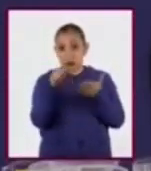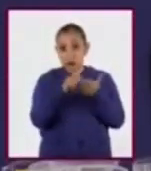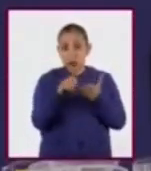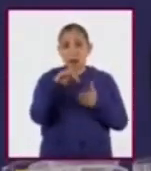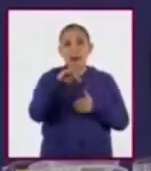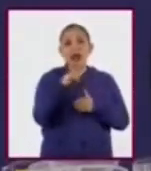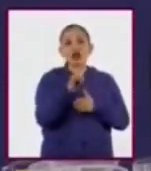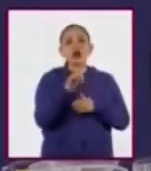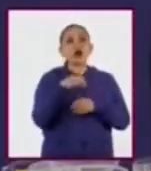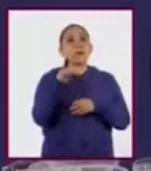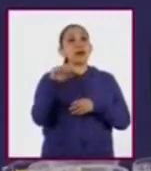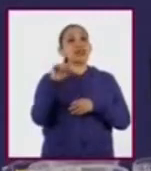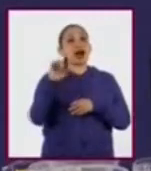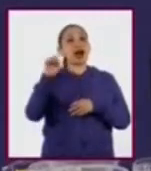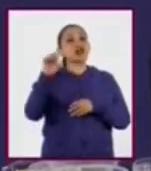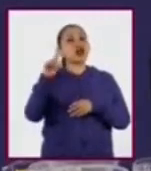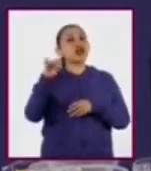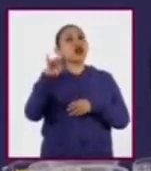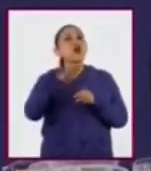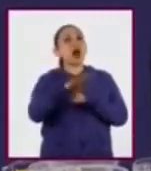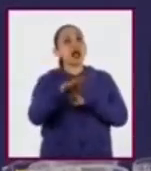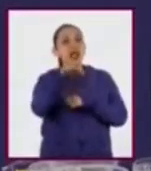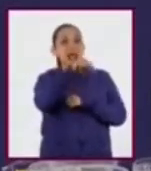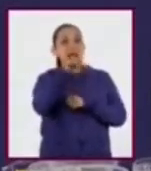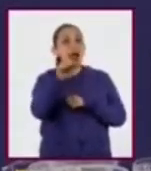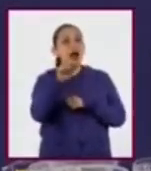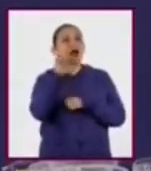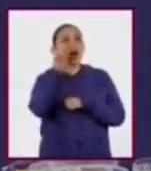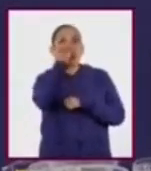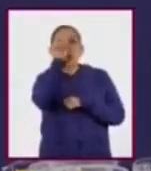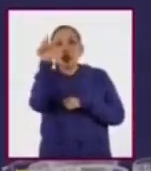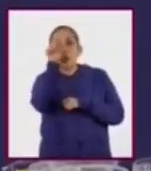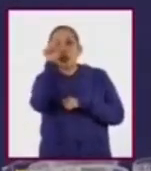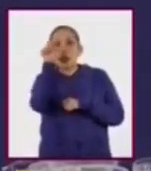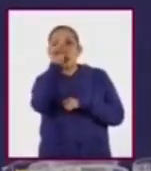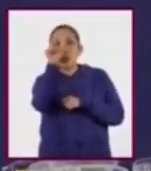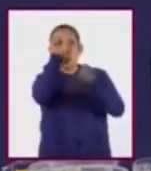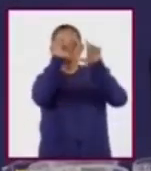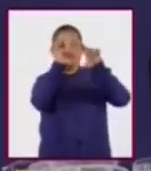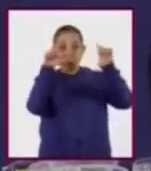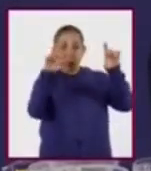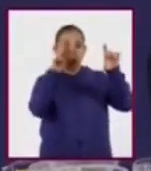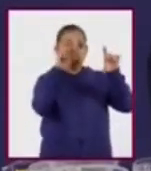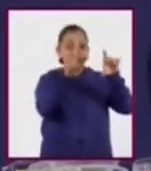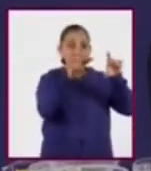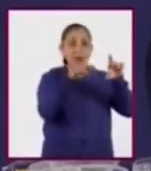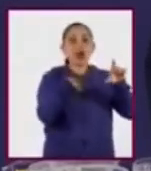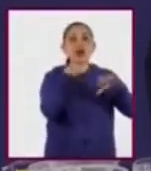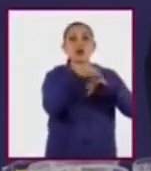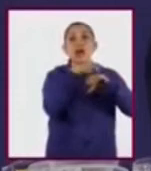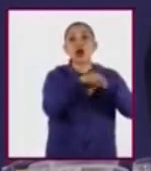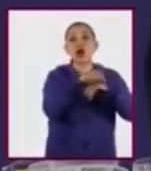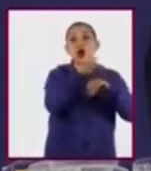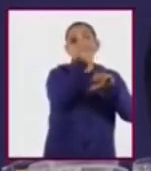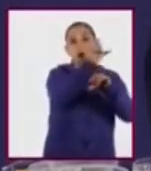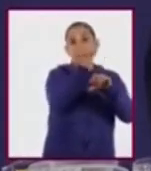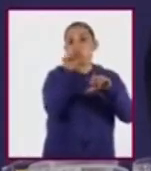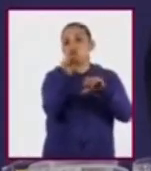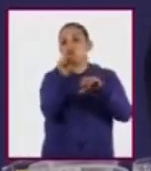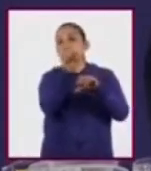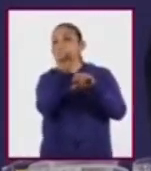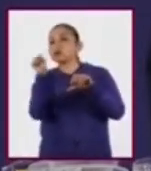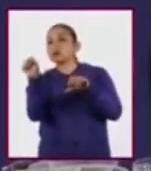de la masa atómica del sodio, Na. En la tabla periódica se expresa con número entero y